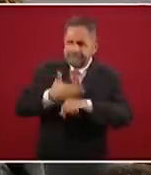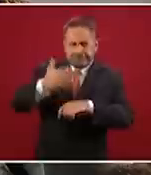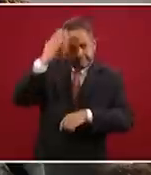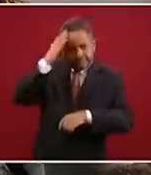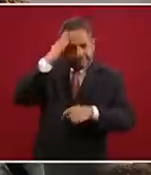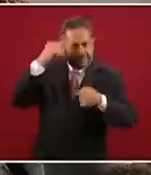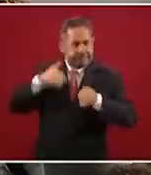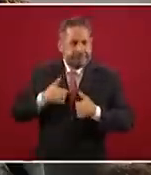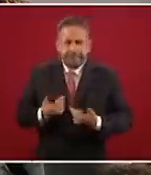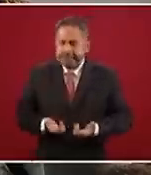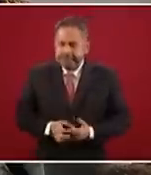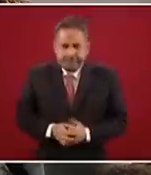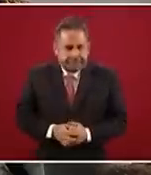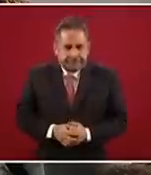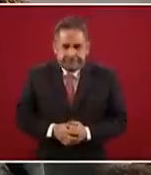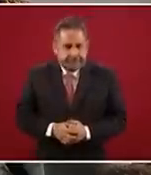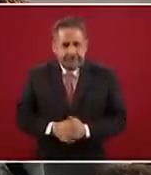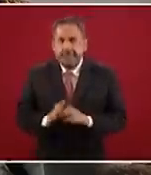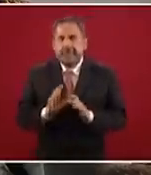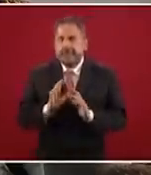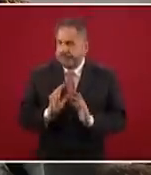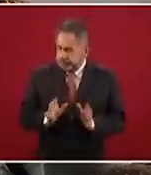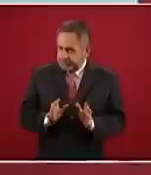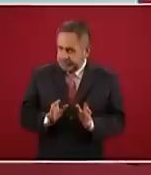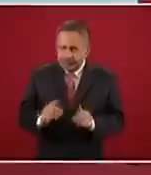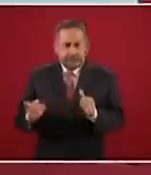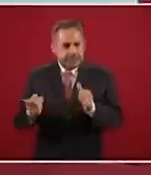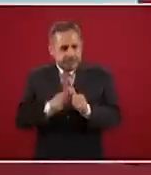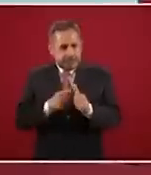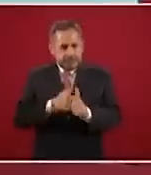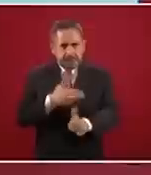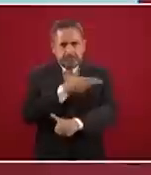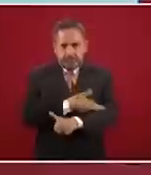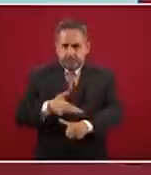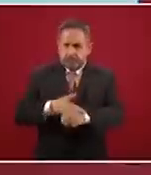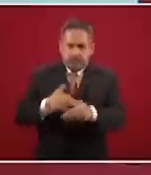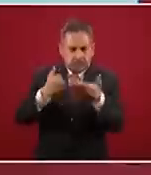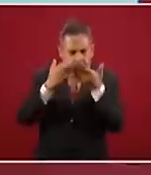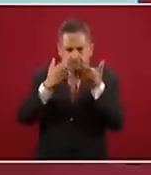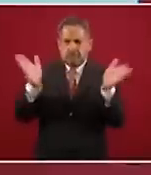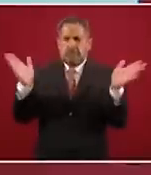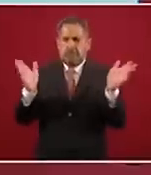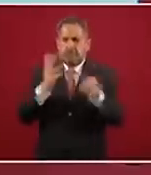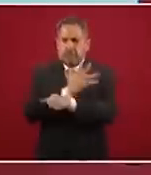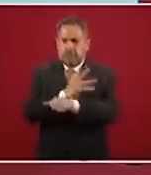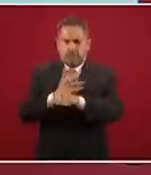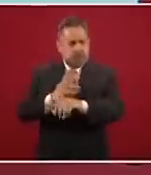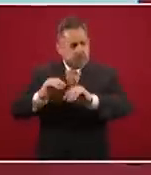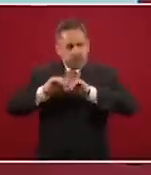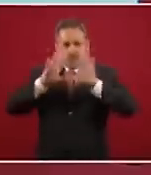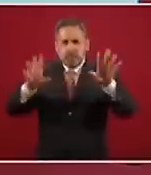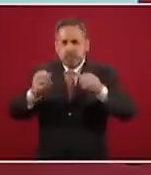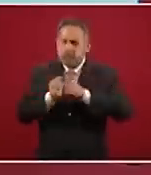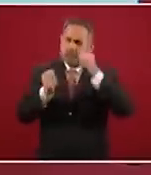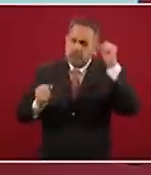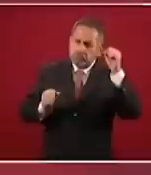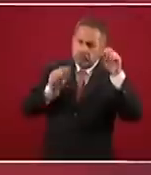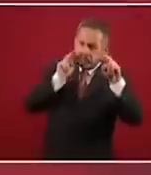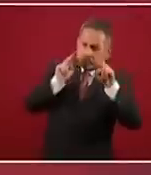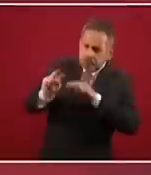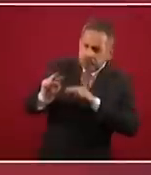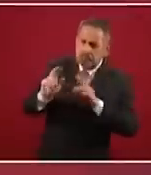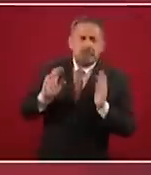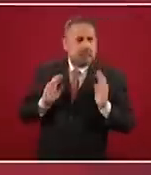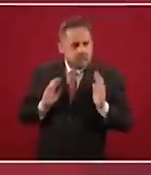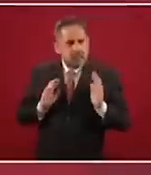generales. Vamos entonces a llevar a cabo un procedimiento abierto, transparente, que realmente nos